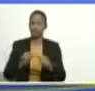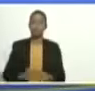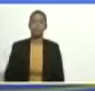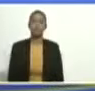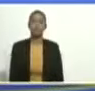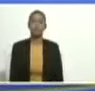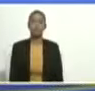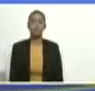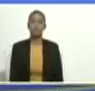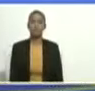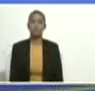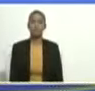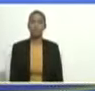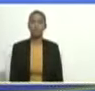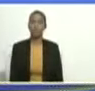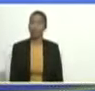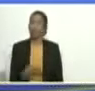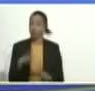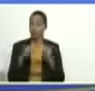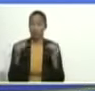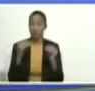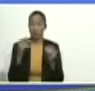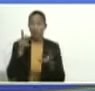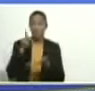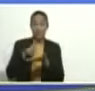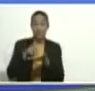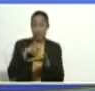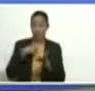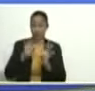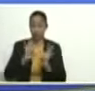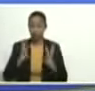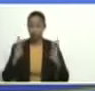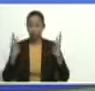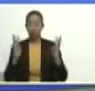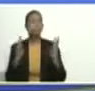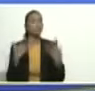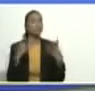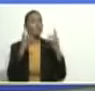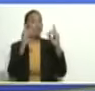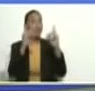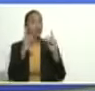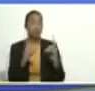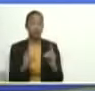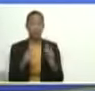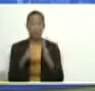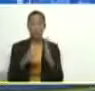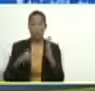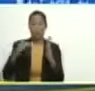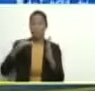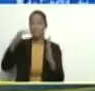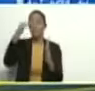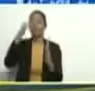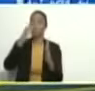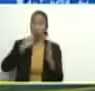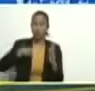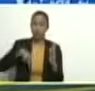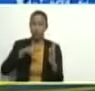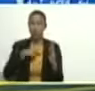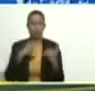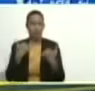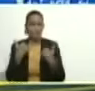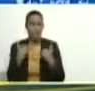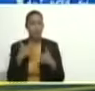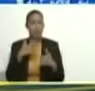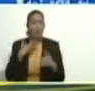Aquí estamos los niveles de decisión de mayor influencia, somos los